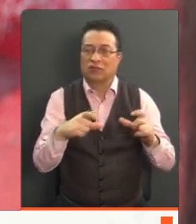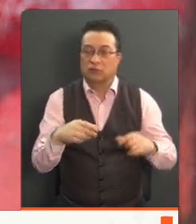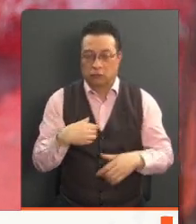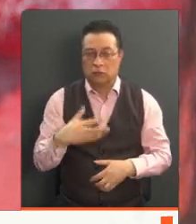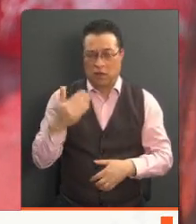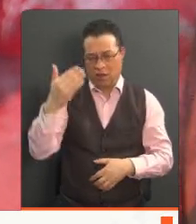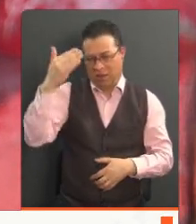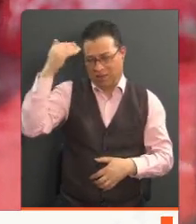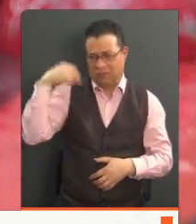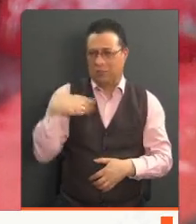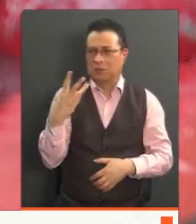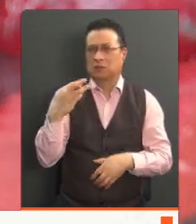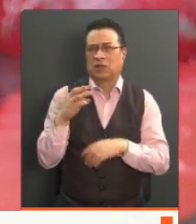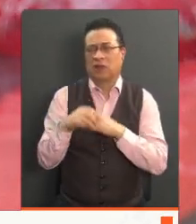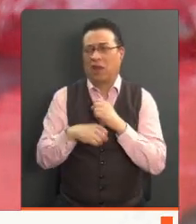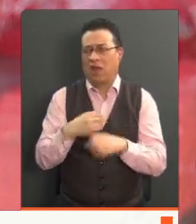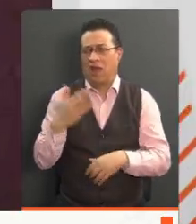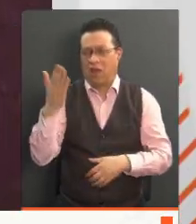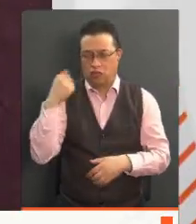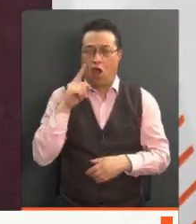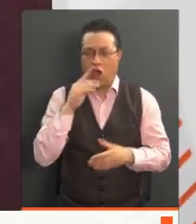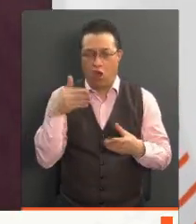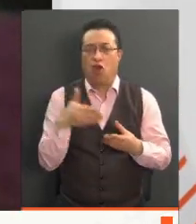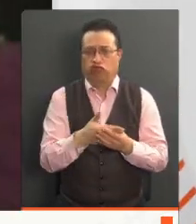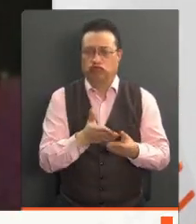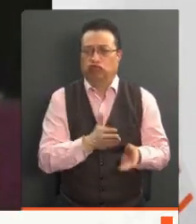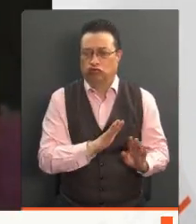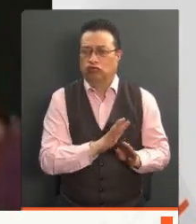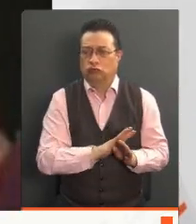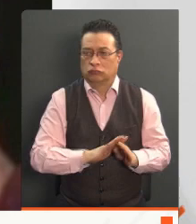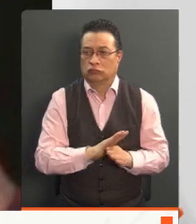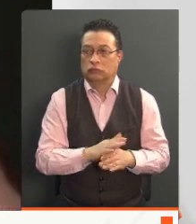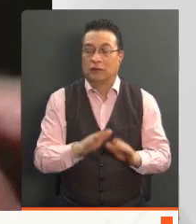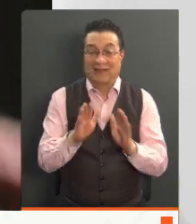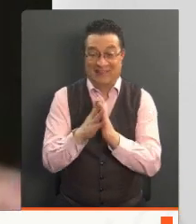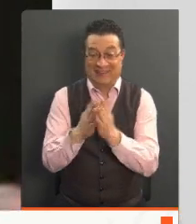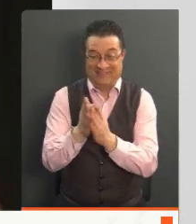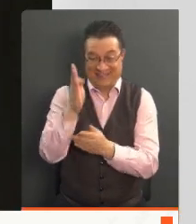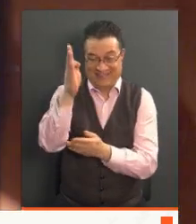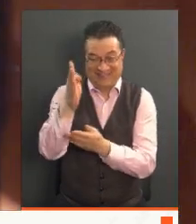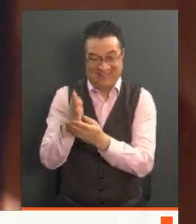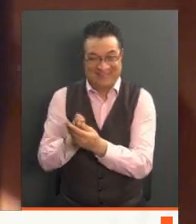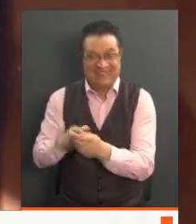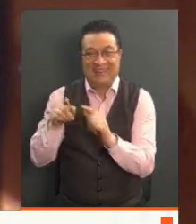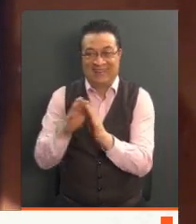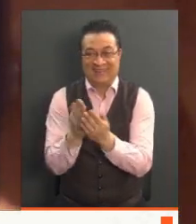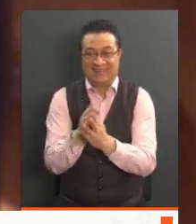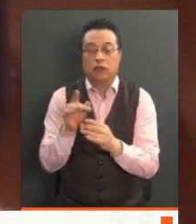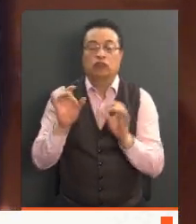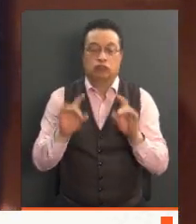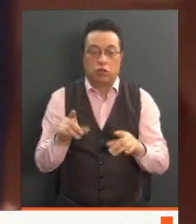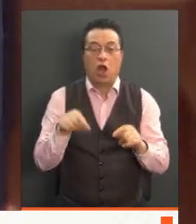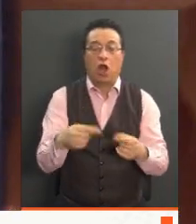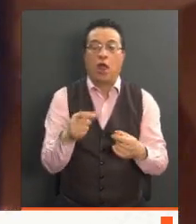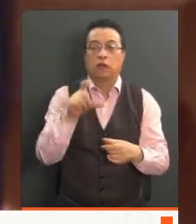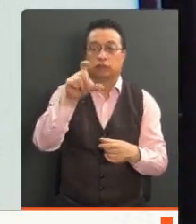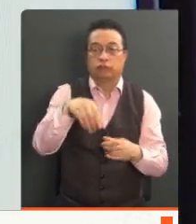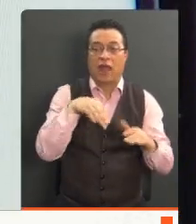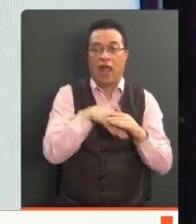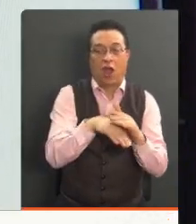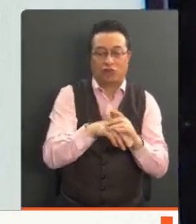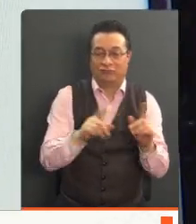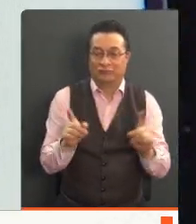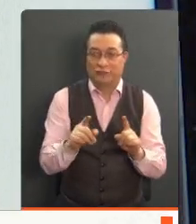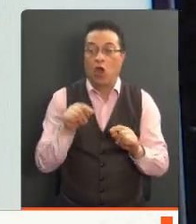que, de 30 años que la tengo. Las libretas físicas algo lo son, pero las cuentas de ahorro, no. A junio